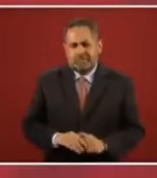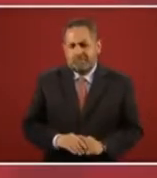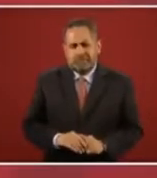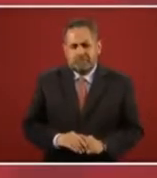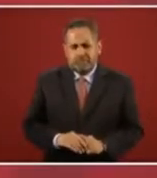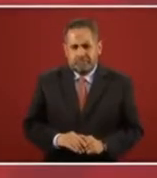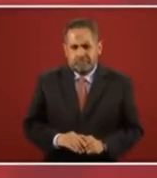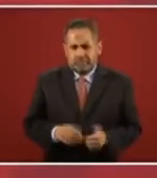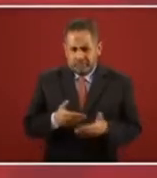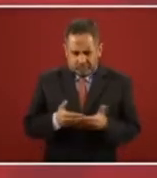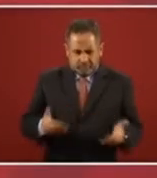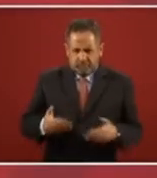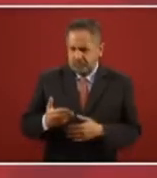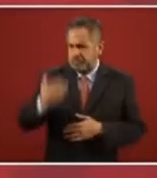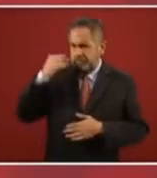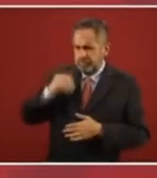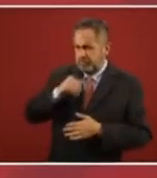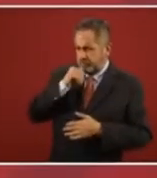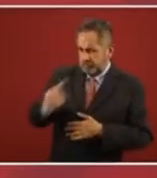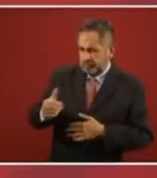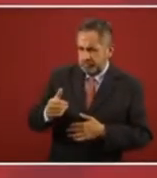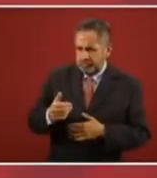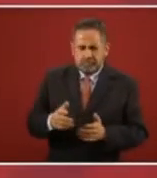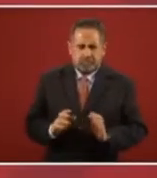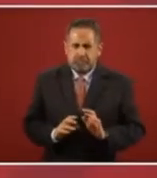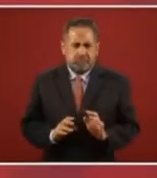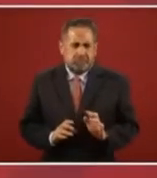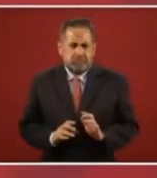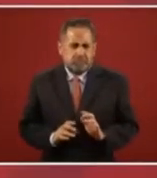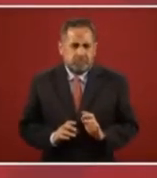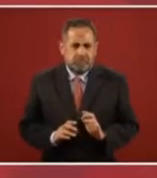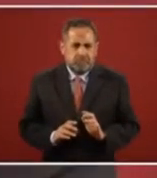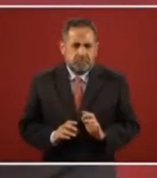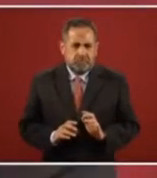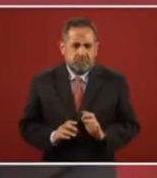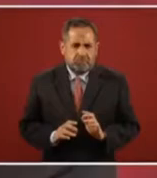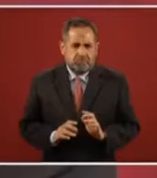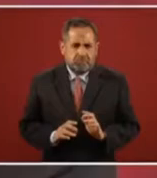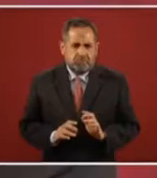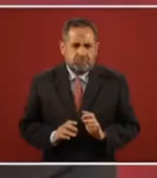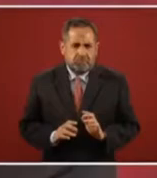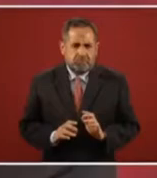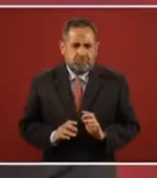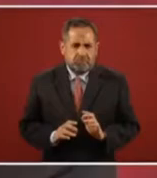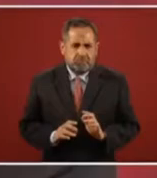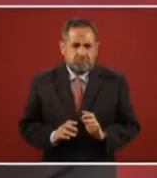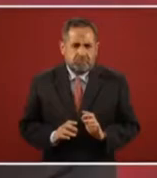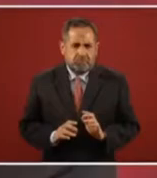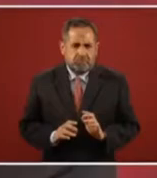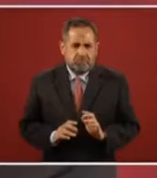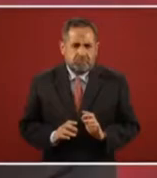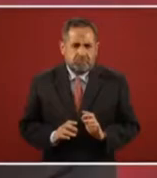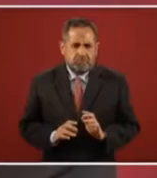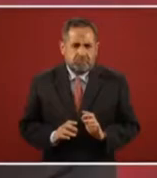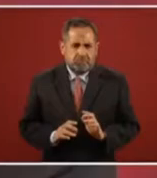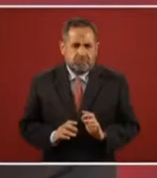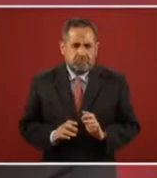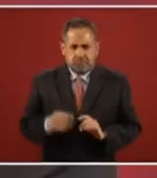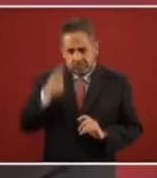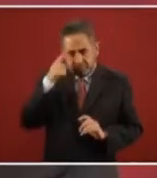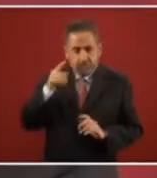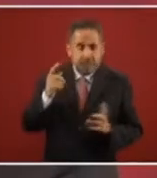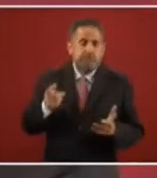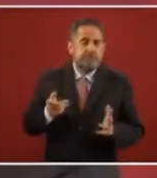ni ahora ni antes william negro paypal que haider pickford no no es grande